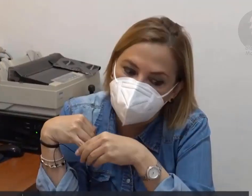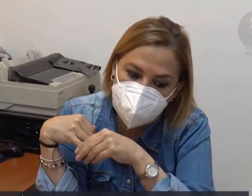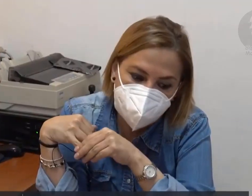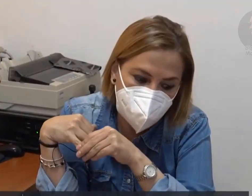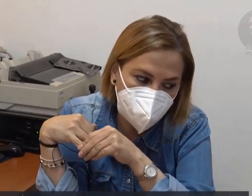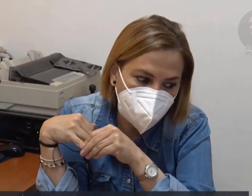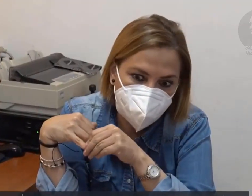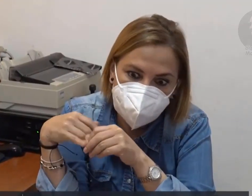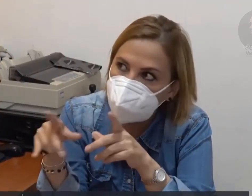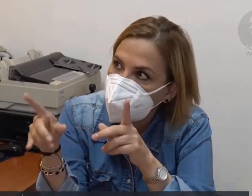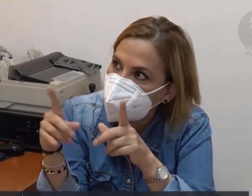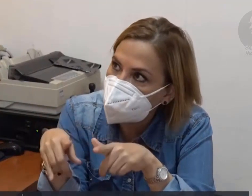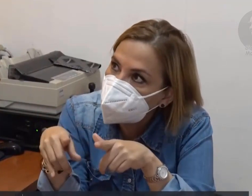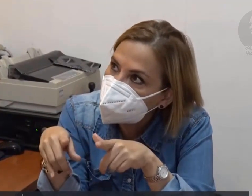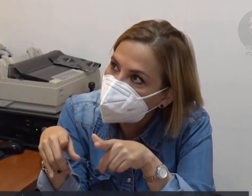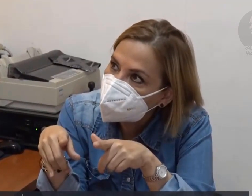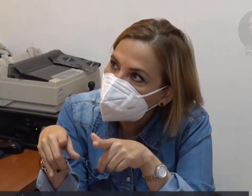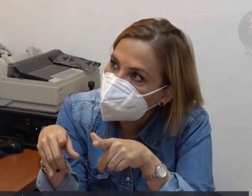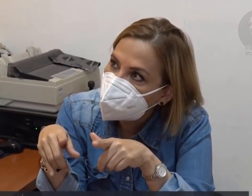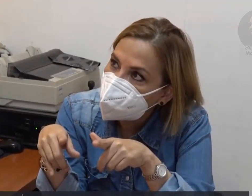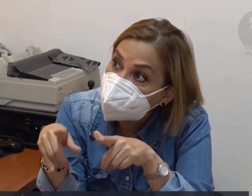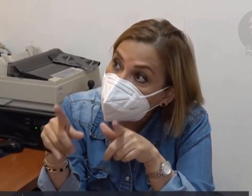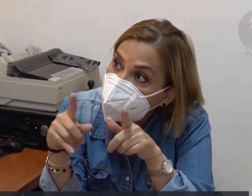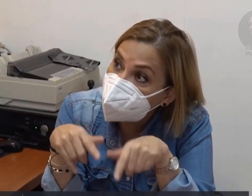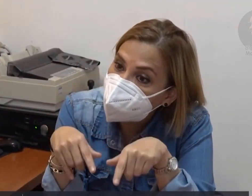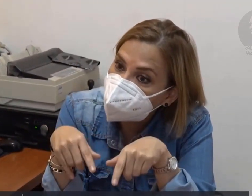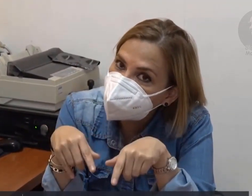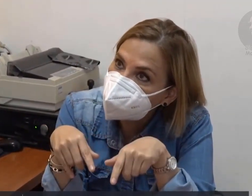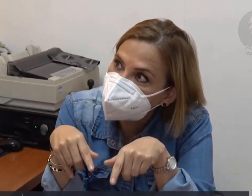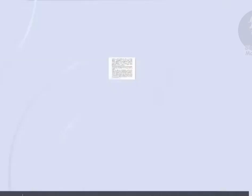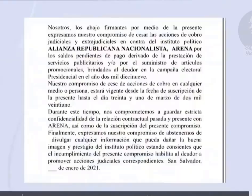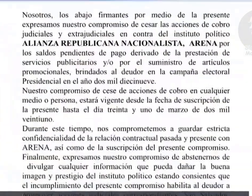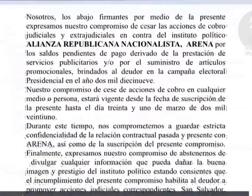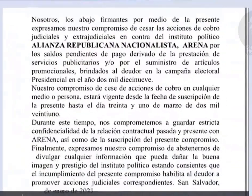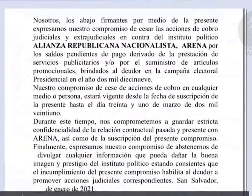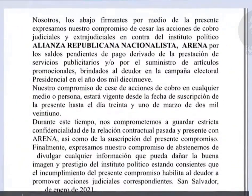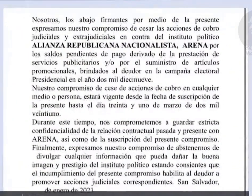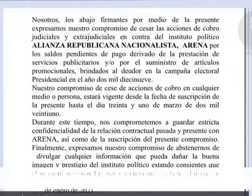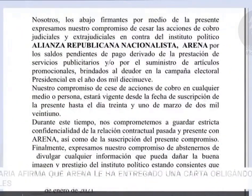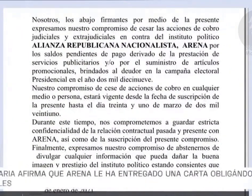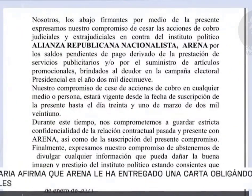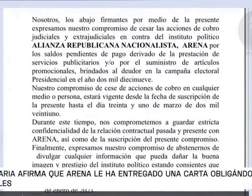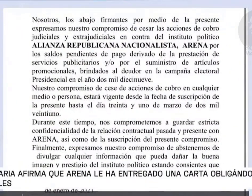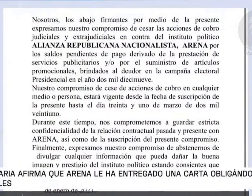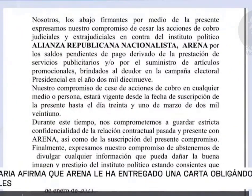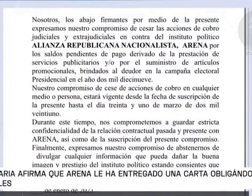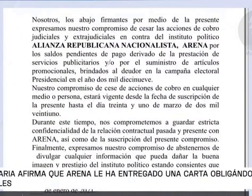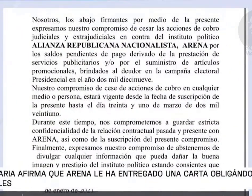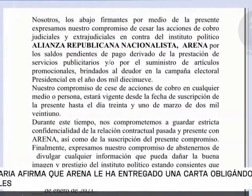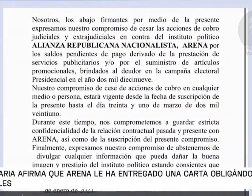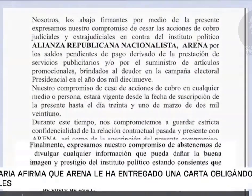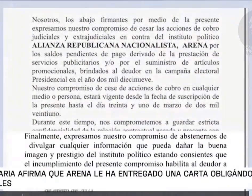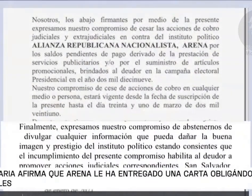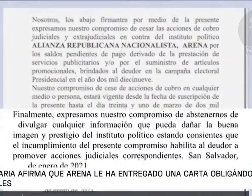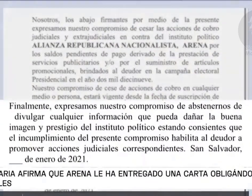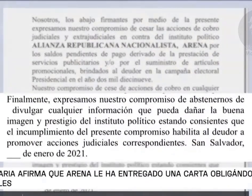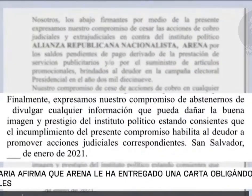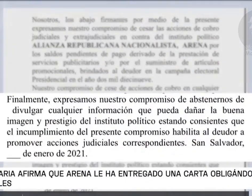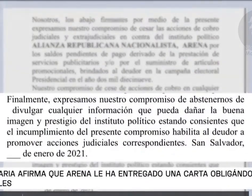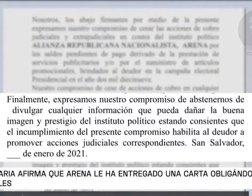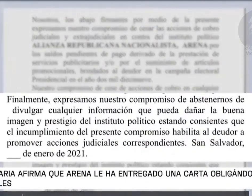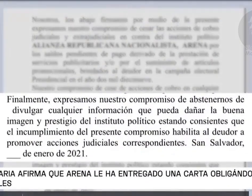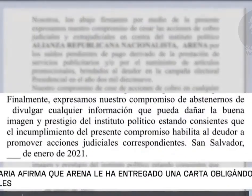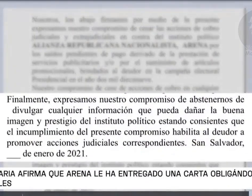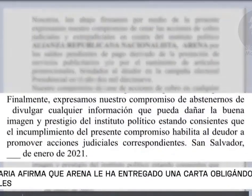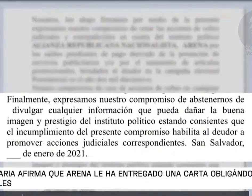Debía firmar, no decir nada y seguir en espera. Ese mismo documento dice: abstenerse